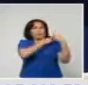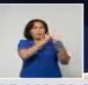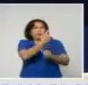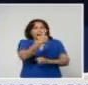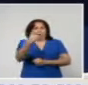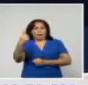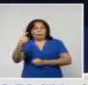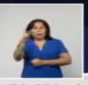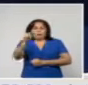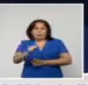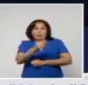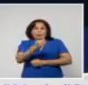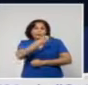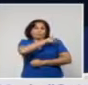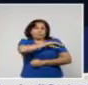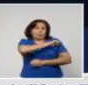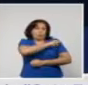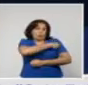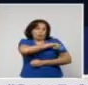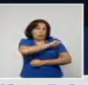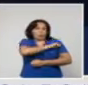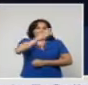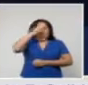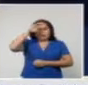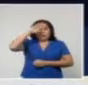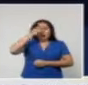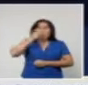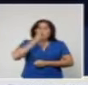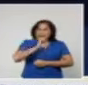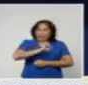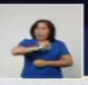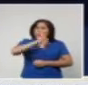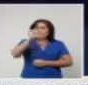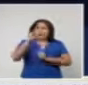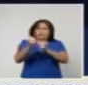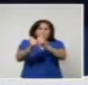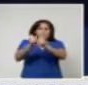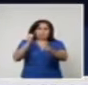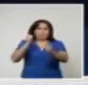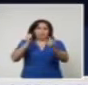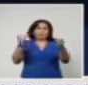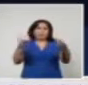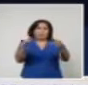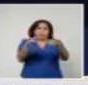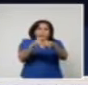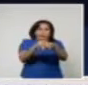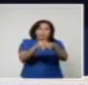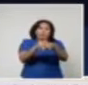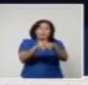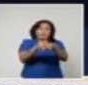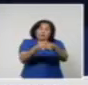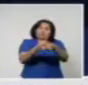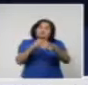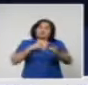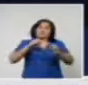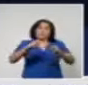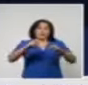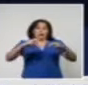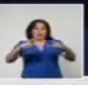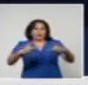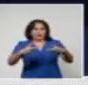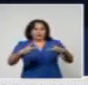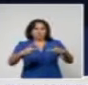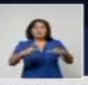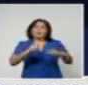ciudadana, pues logremos revertir esta situación. Lo cual, reitero, no pierdo